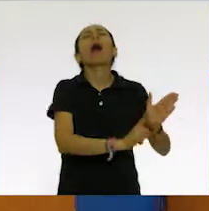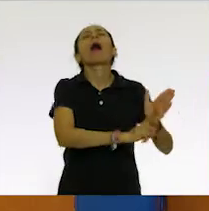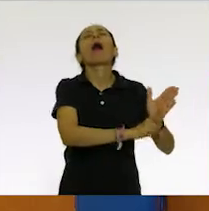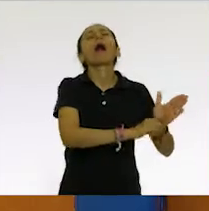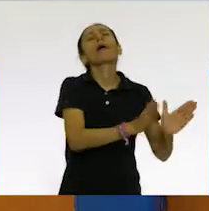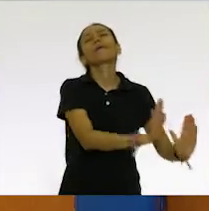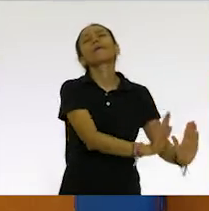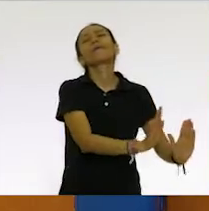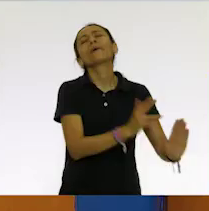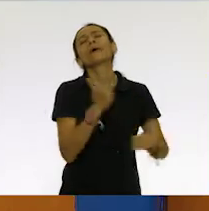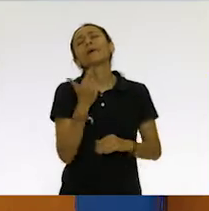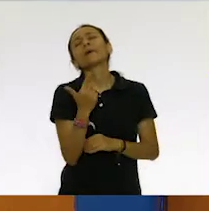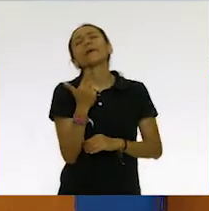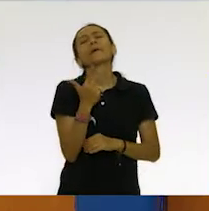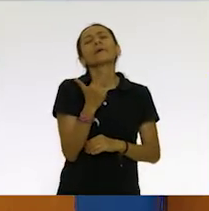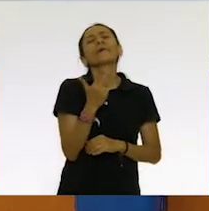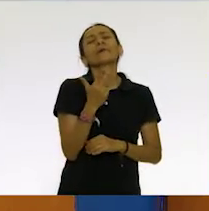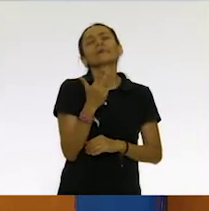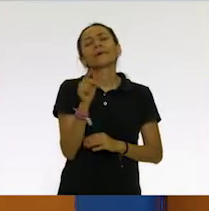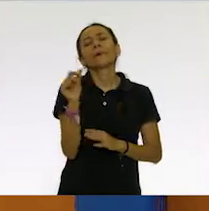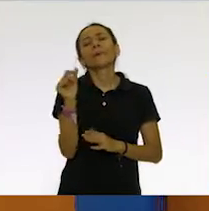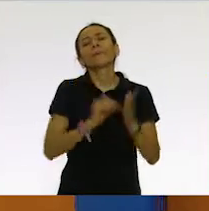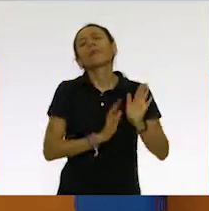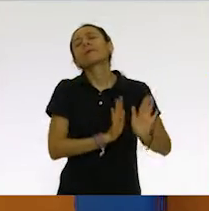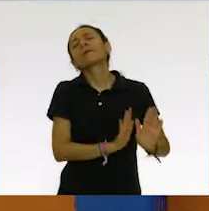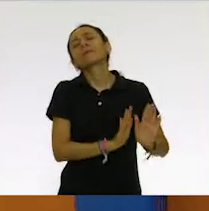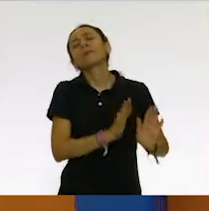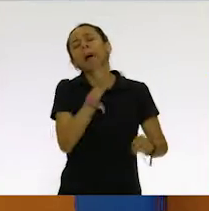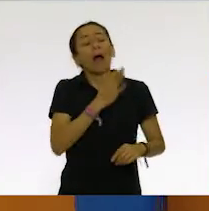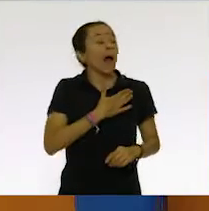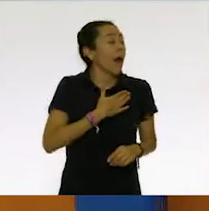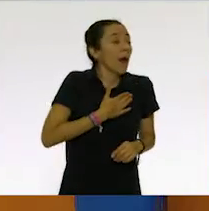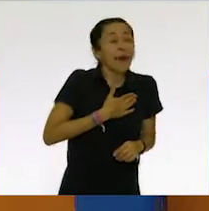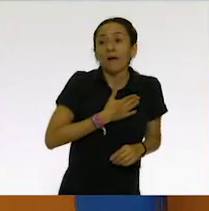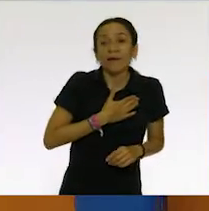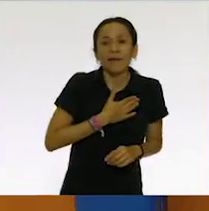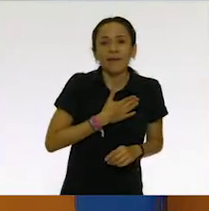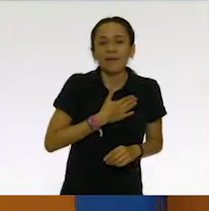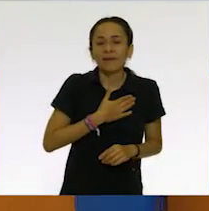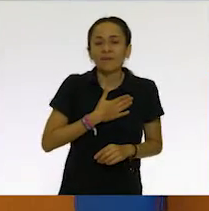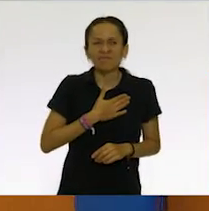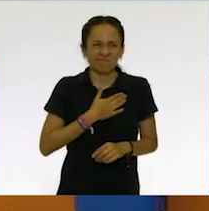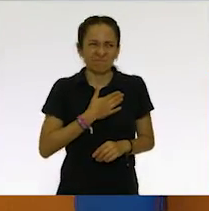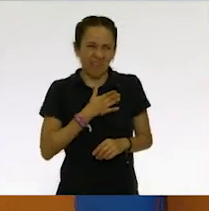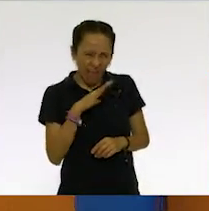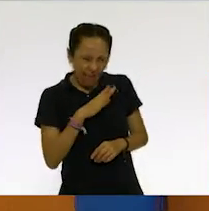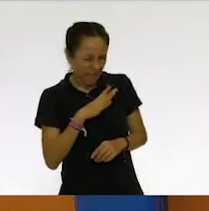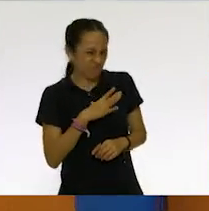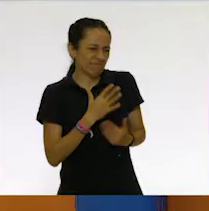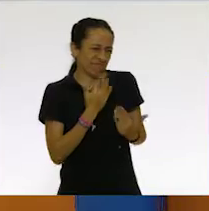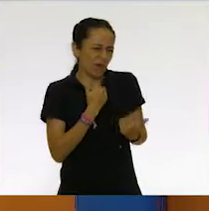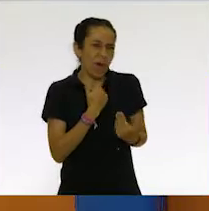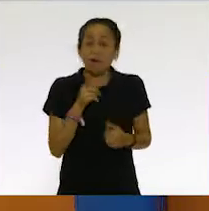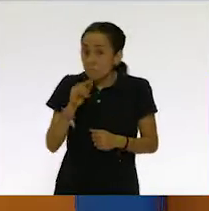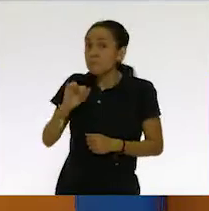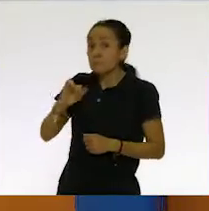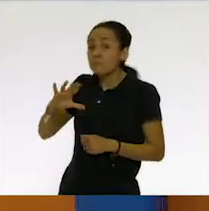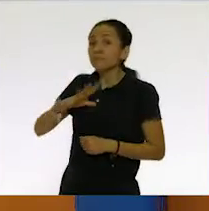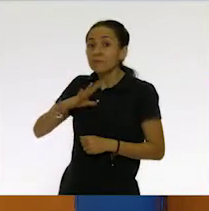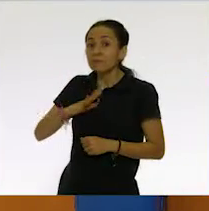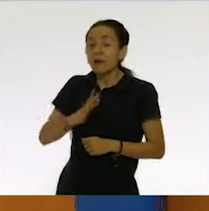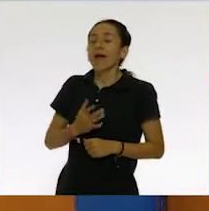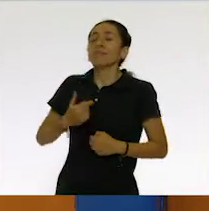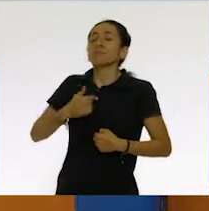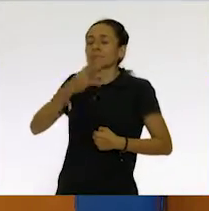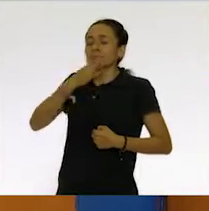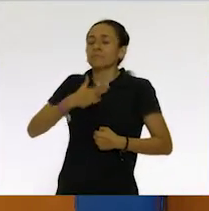sí? Y esa alarma es que les da hambre y salen de hibernar para poderse